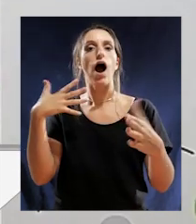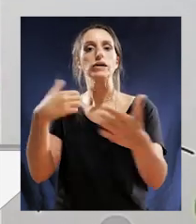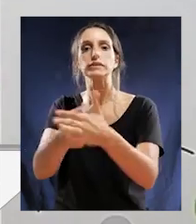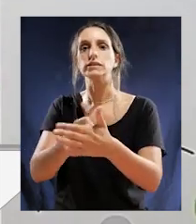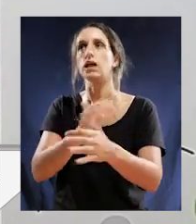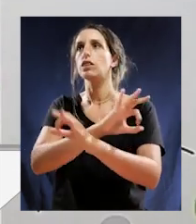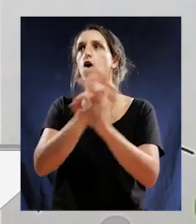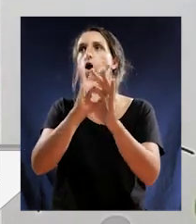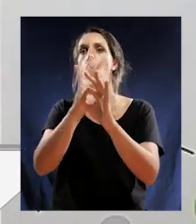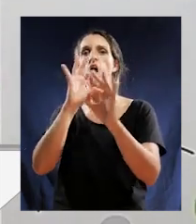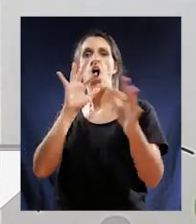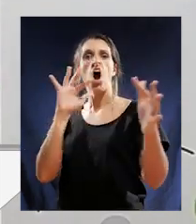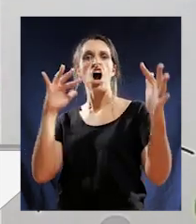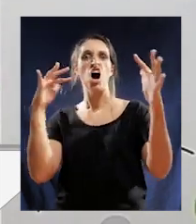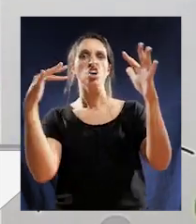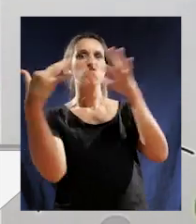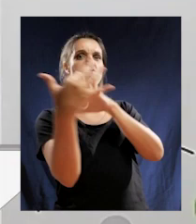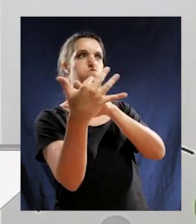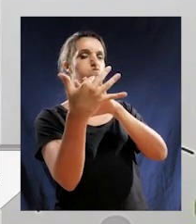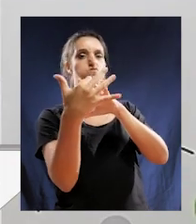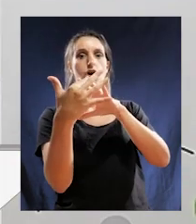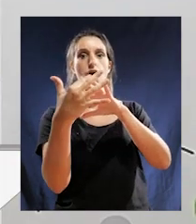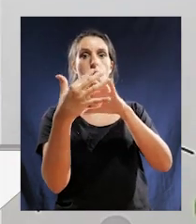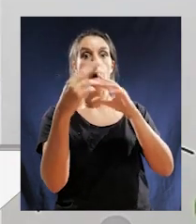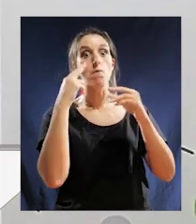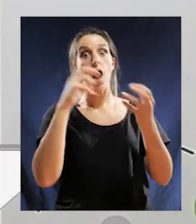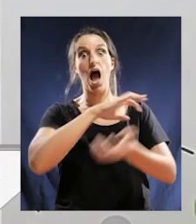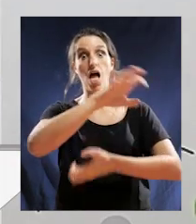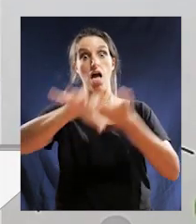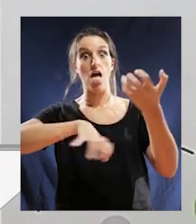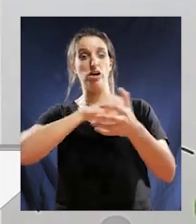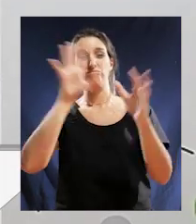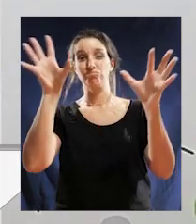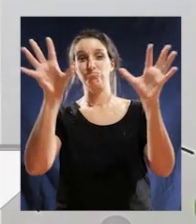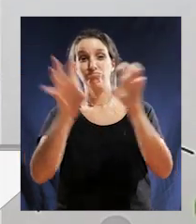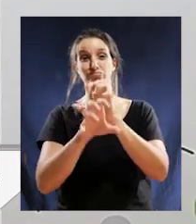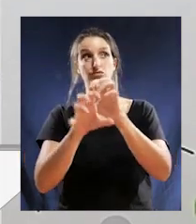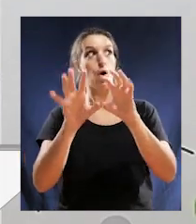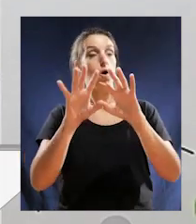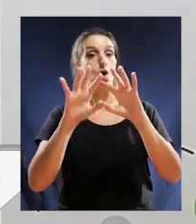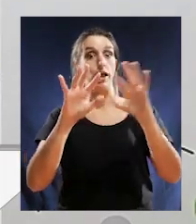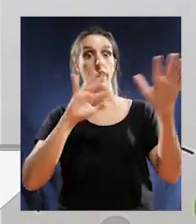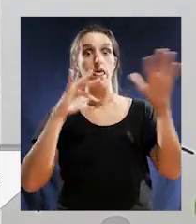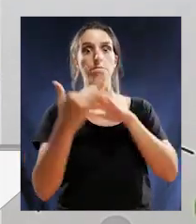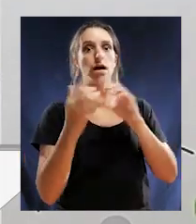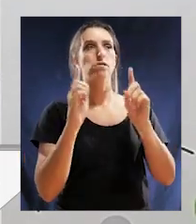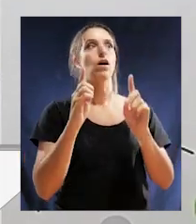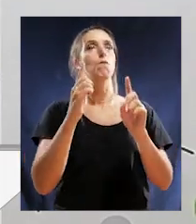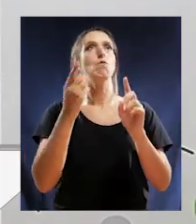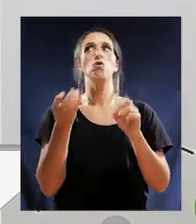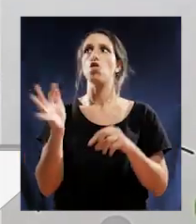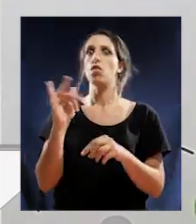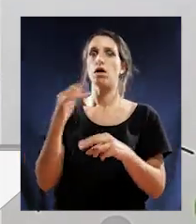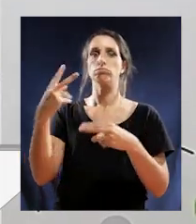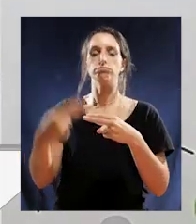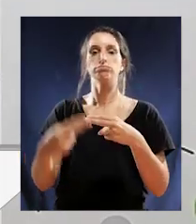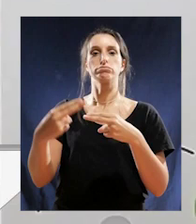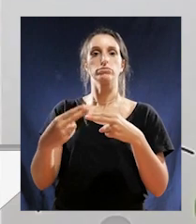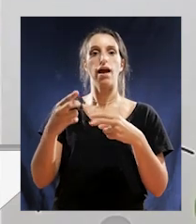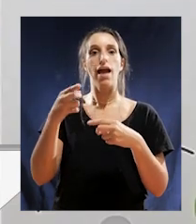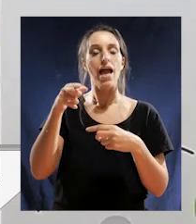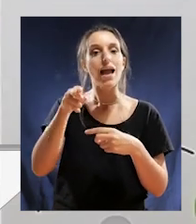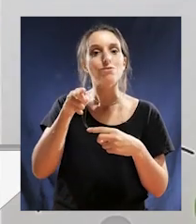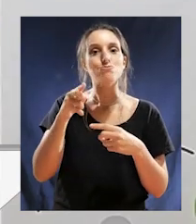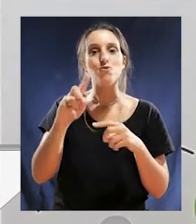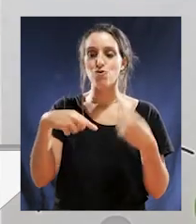catástrofe climática que nos deja esa experiencia de interrupción abrupta de la vida cotidiana eso es un poco